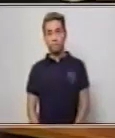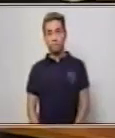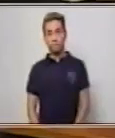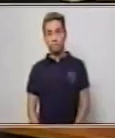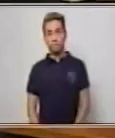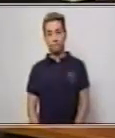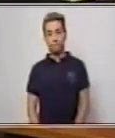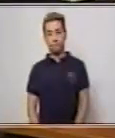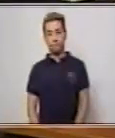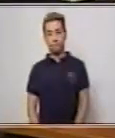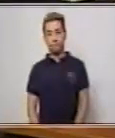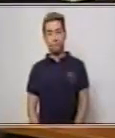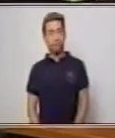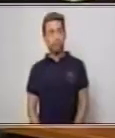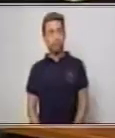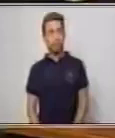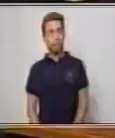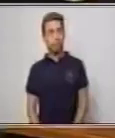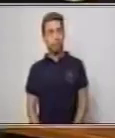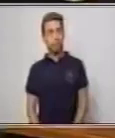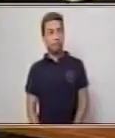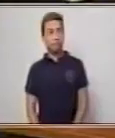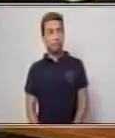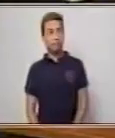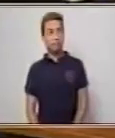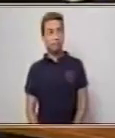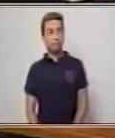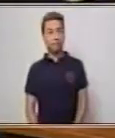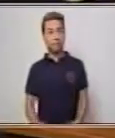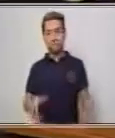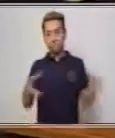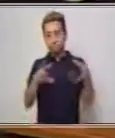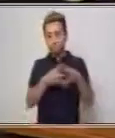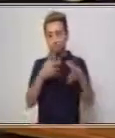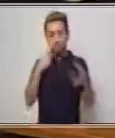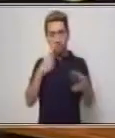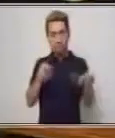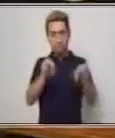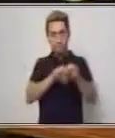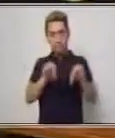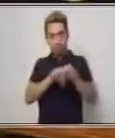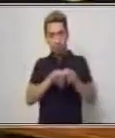Aquí tenemos los números primos. Aquí tenemos los números primos.